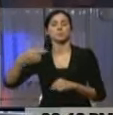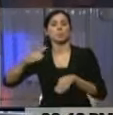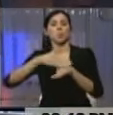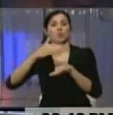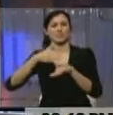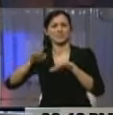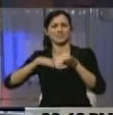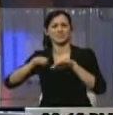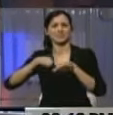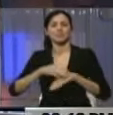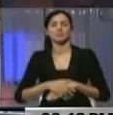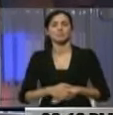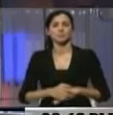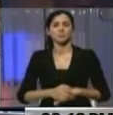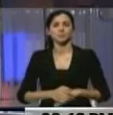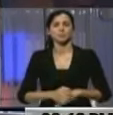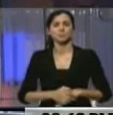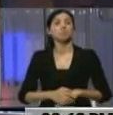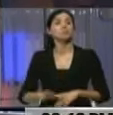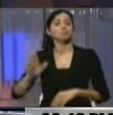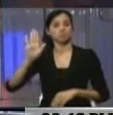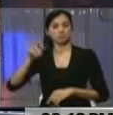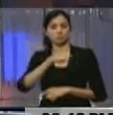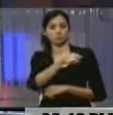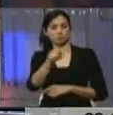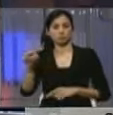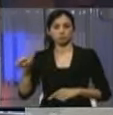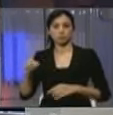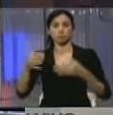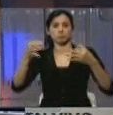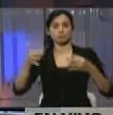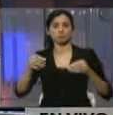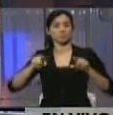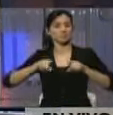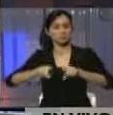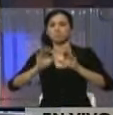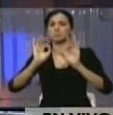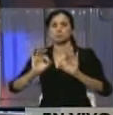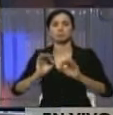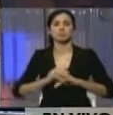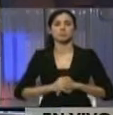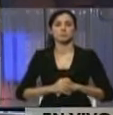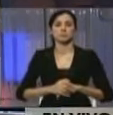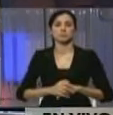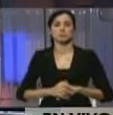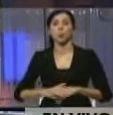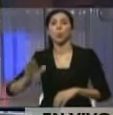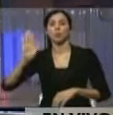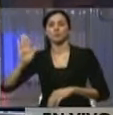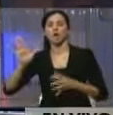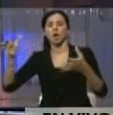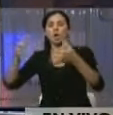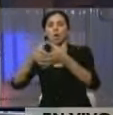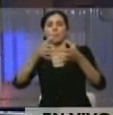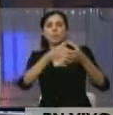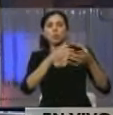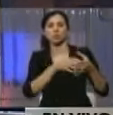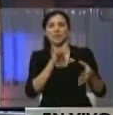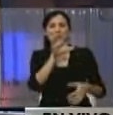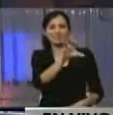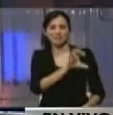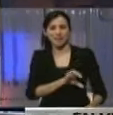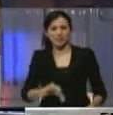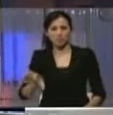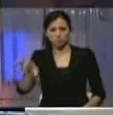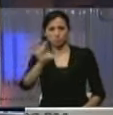ya a establecer, a juramentar de manera simultánea los comandos estadales de todos los